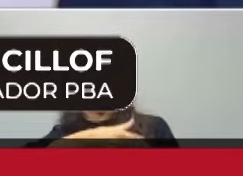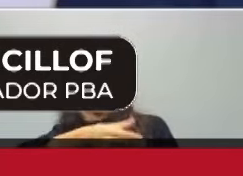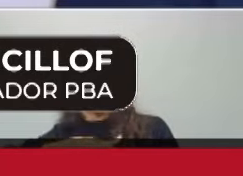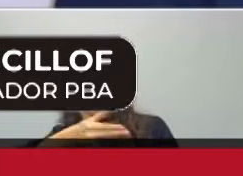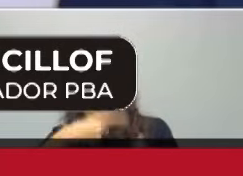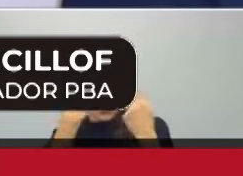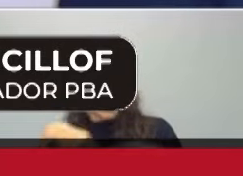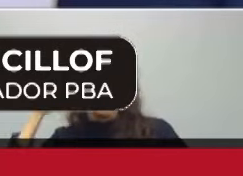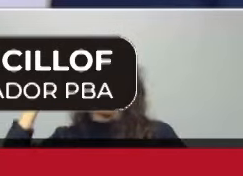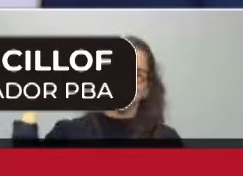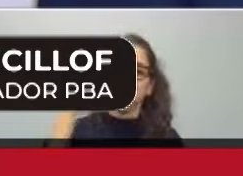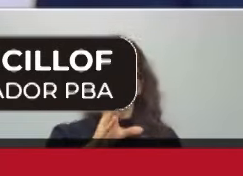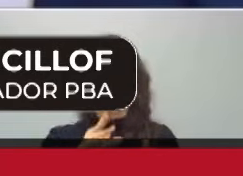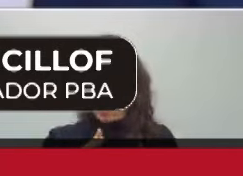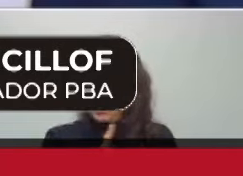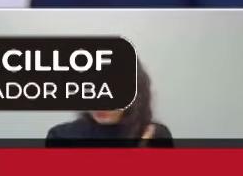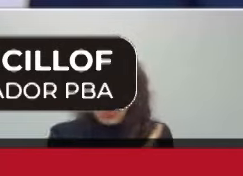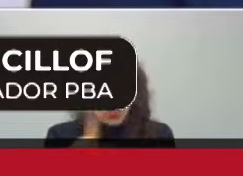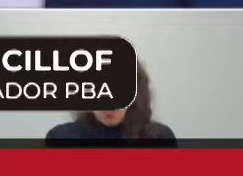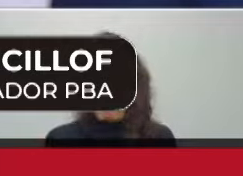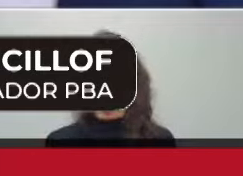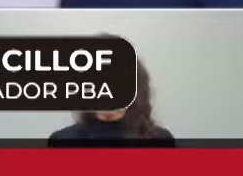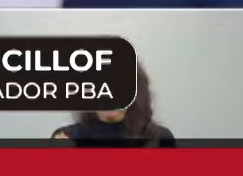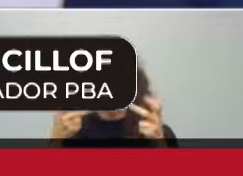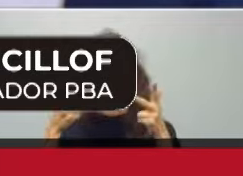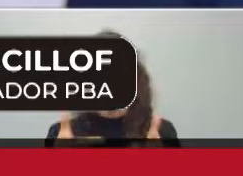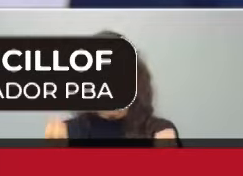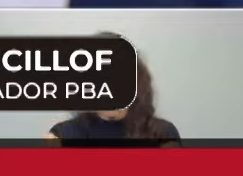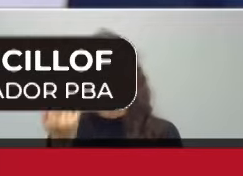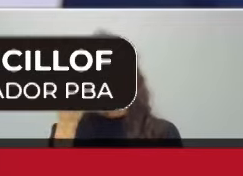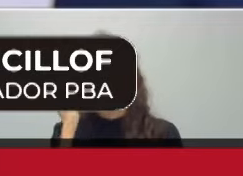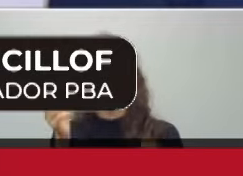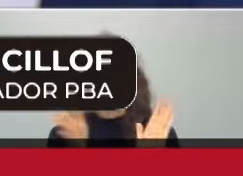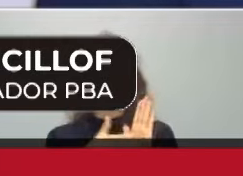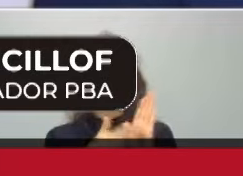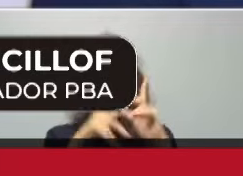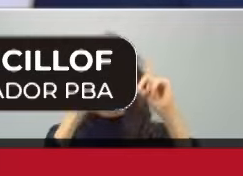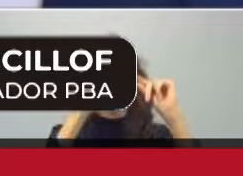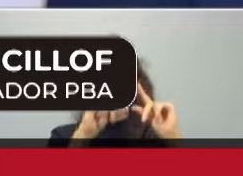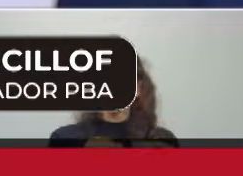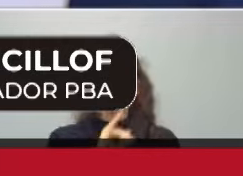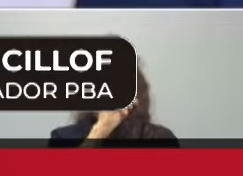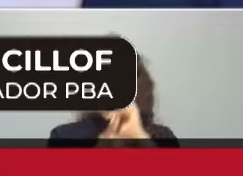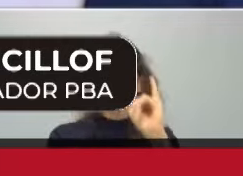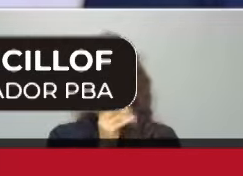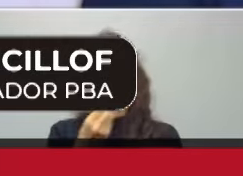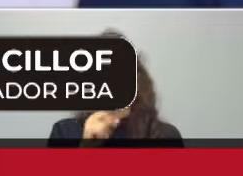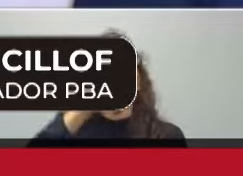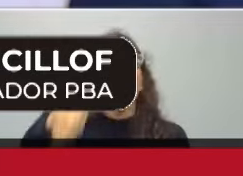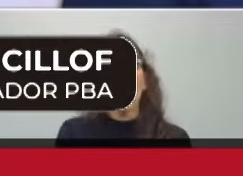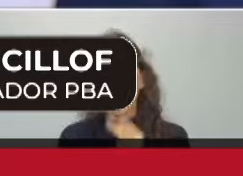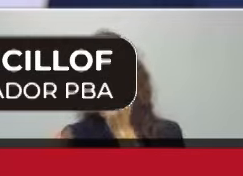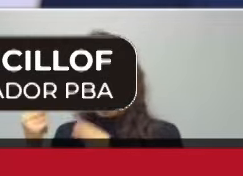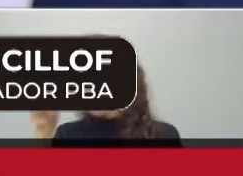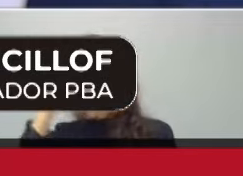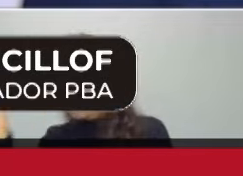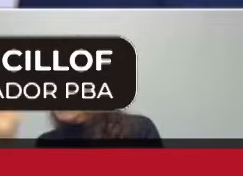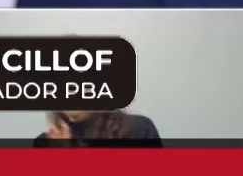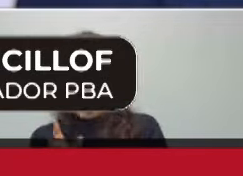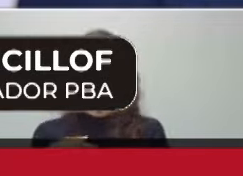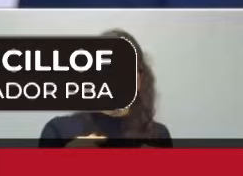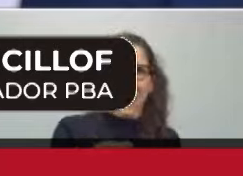absolutamente desproporcionada. Lo digo porque hemos mostrado las cifras, surgen del presupuesto nacional, surge de los gastos